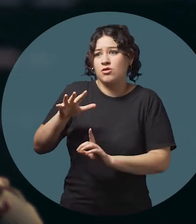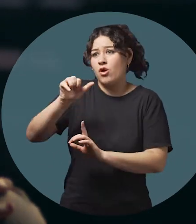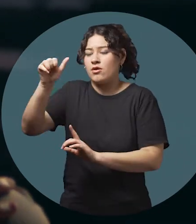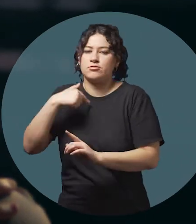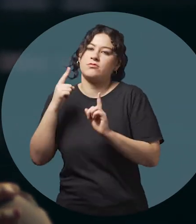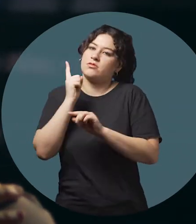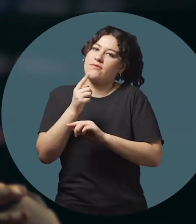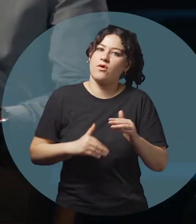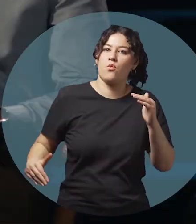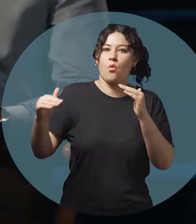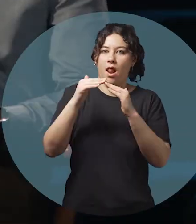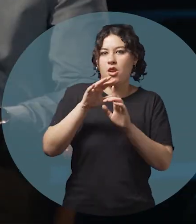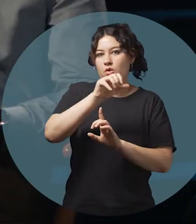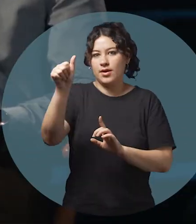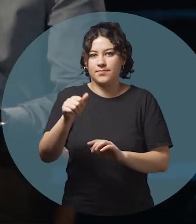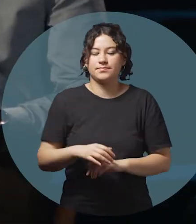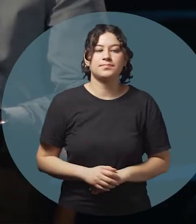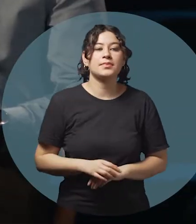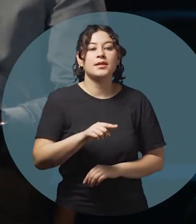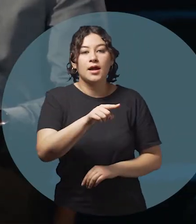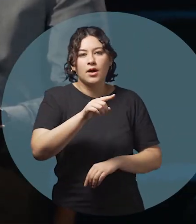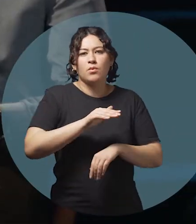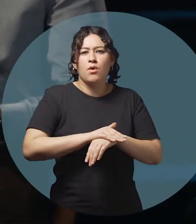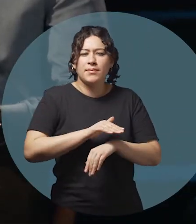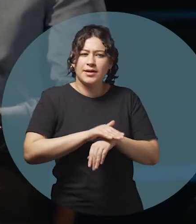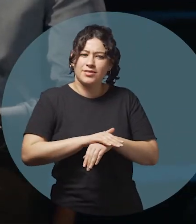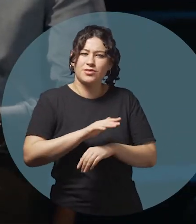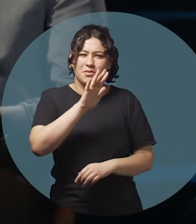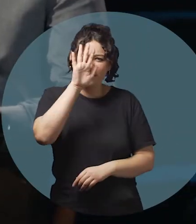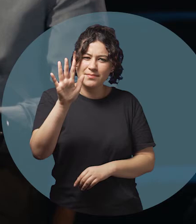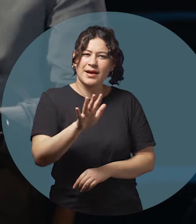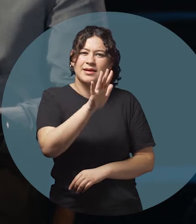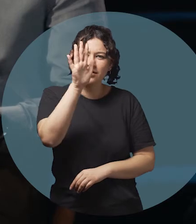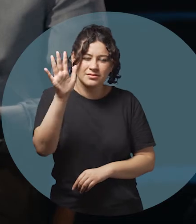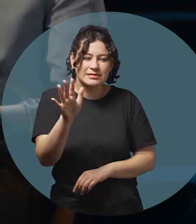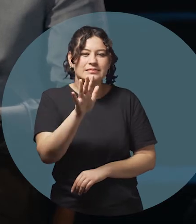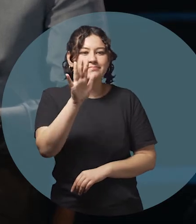hizo. Álvaro, ahí hay un momento, me imagino,